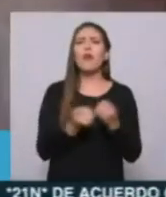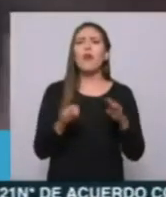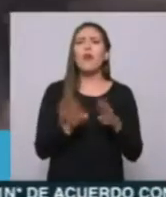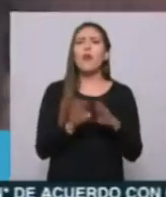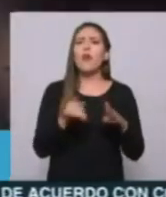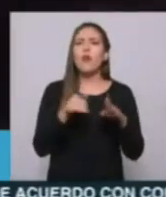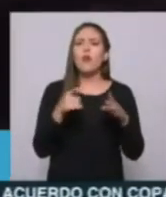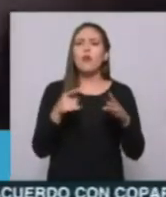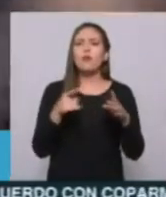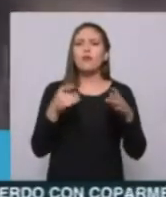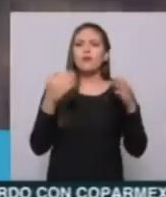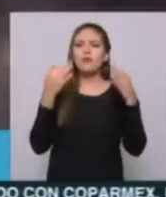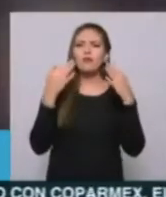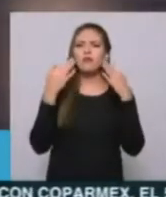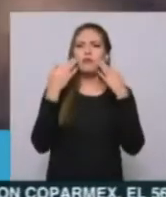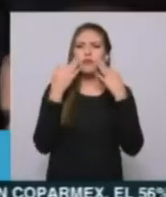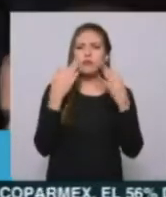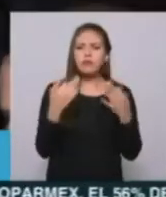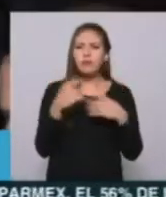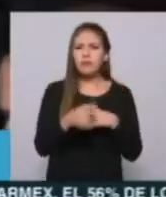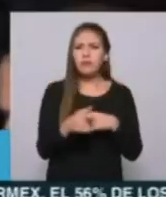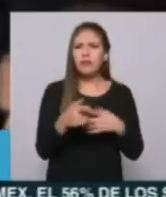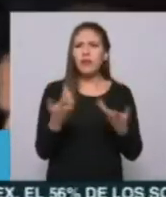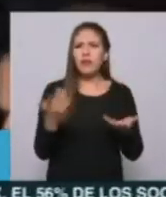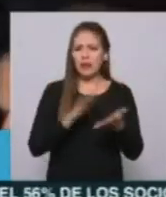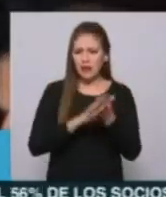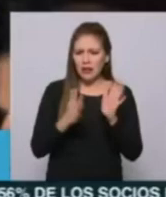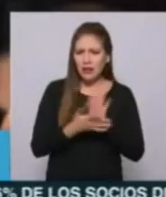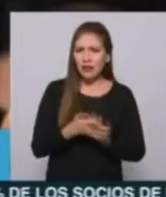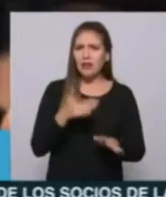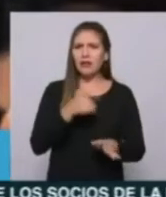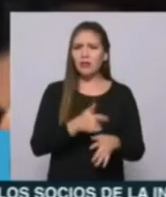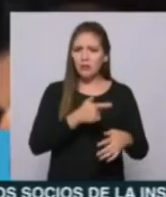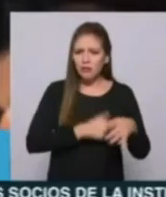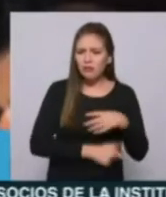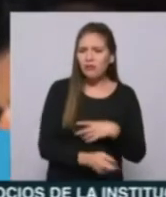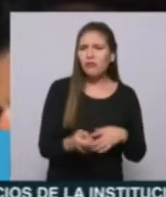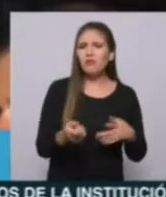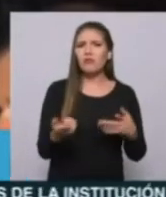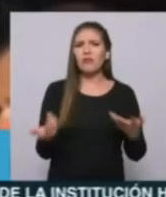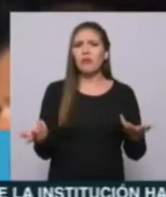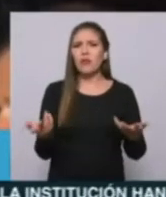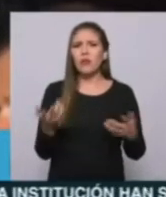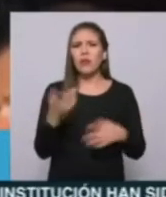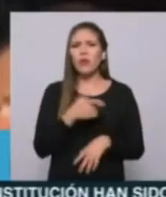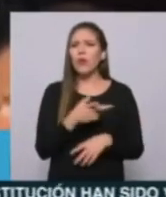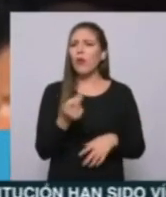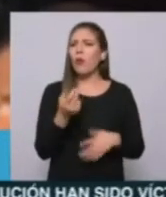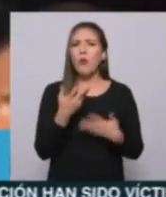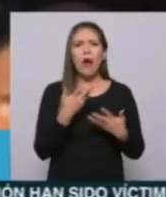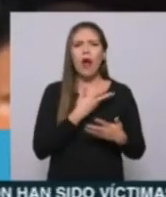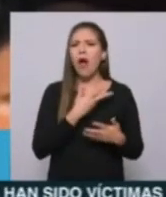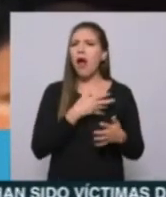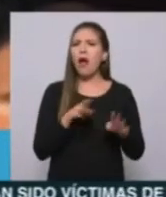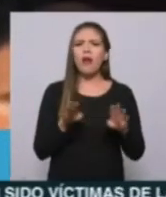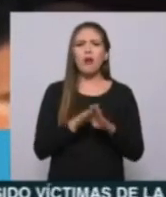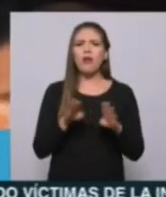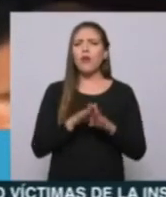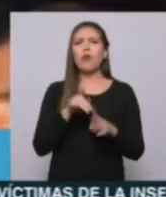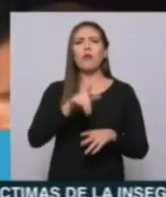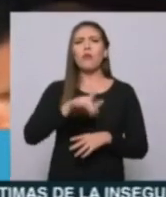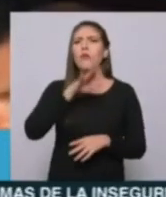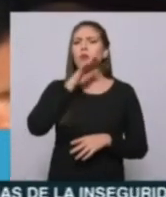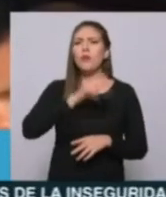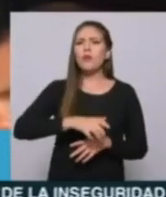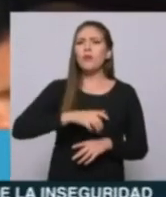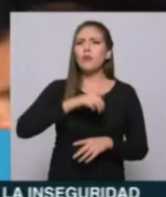comprobación de una verdad de perogrullo en términos de crimen organizado, de que no existe sin la complicidad de las estructuras estatales o la